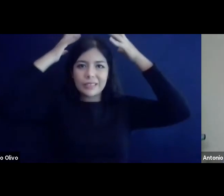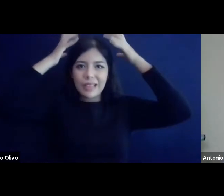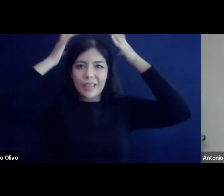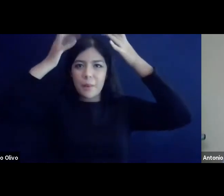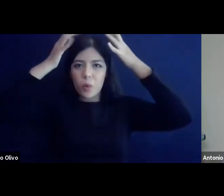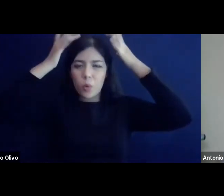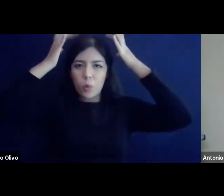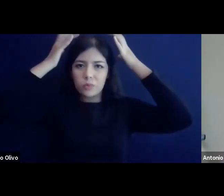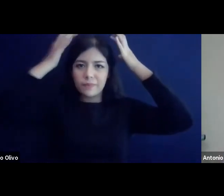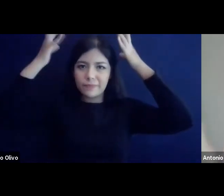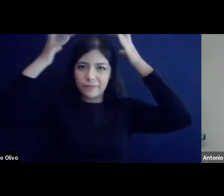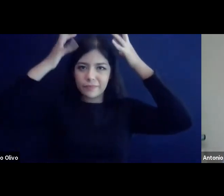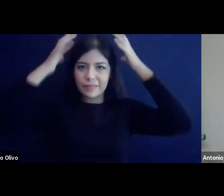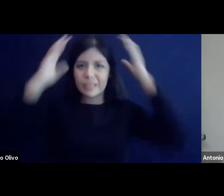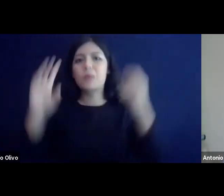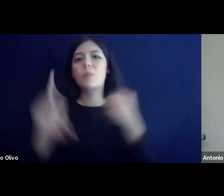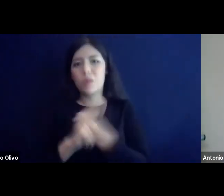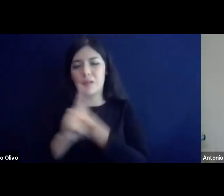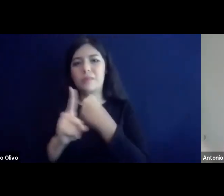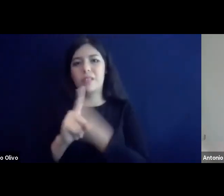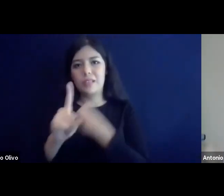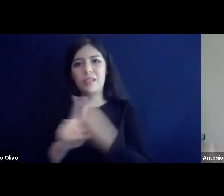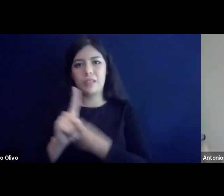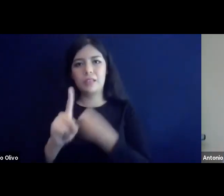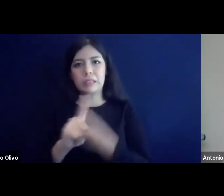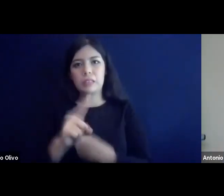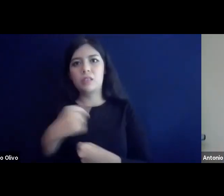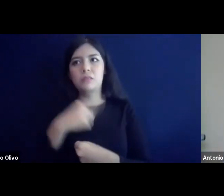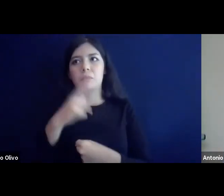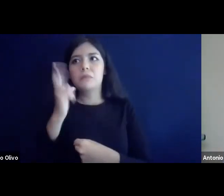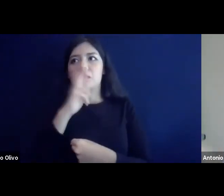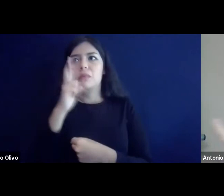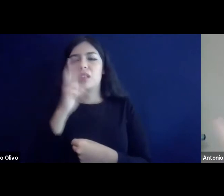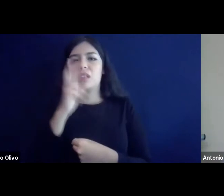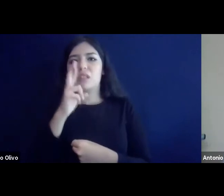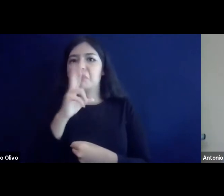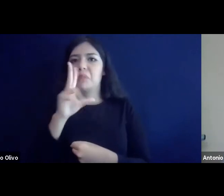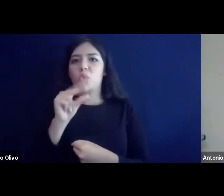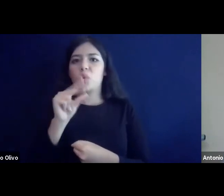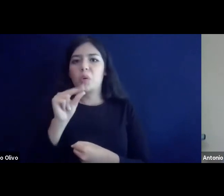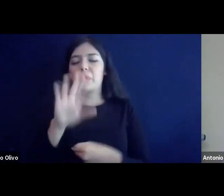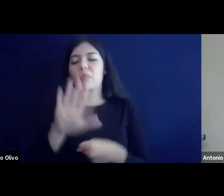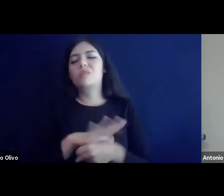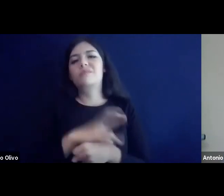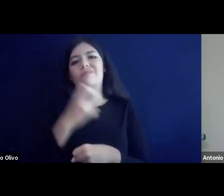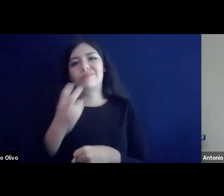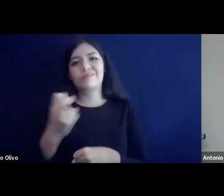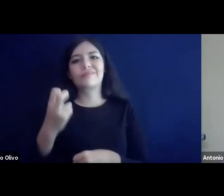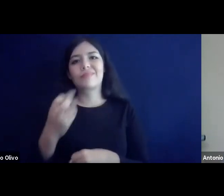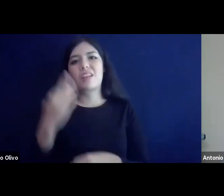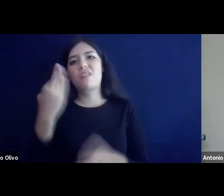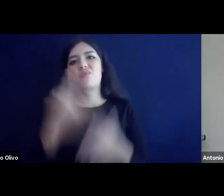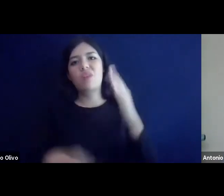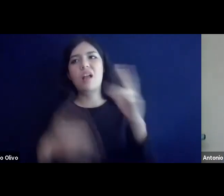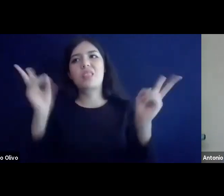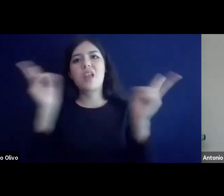que es buena, no, el bebé no estaba respirando a tiempo, y entonces en ese momento de aquí a que lo hacen